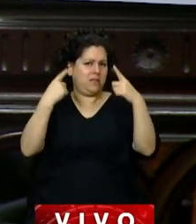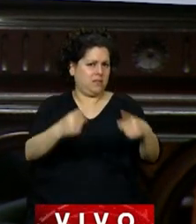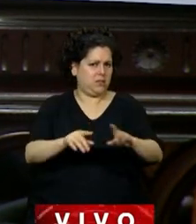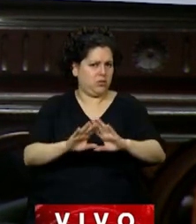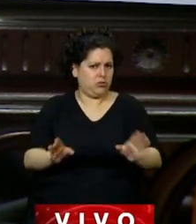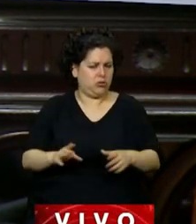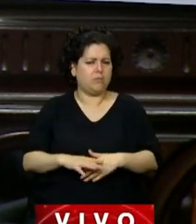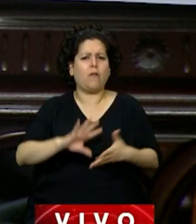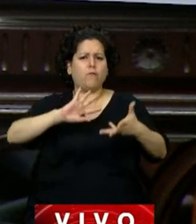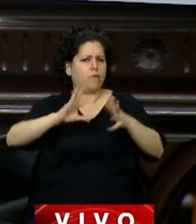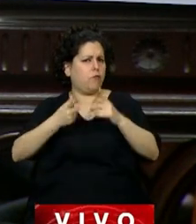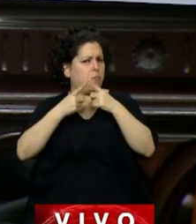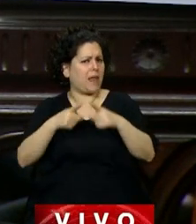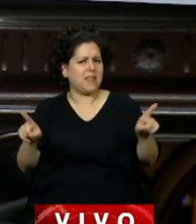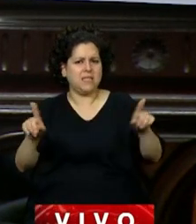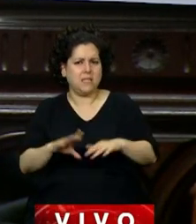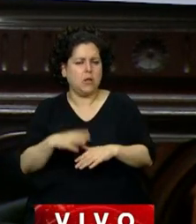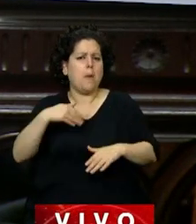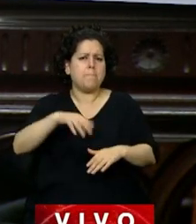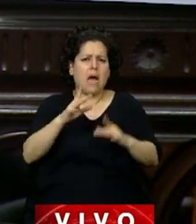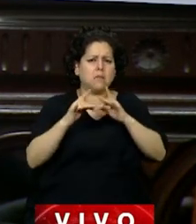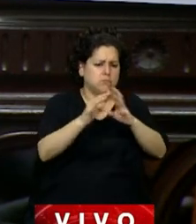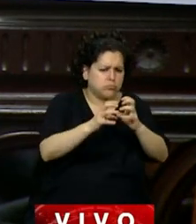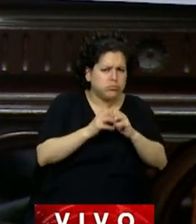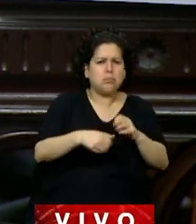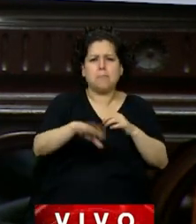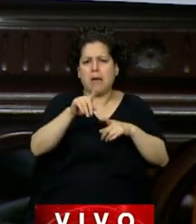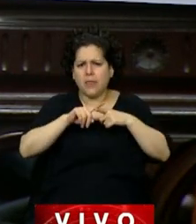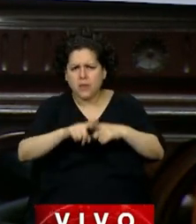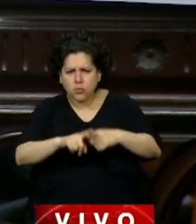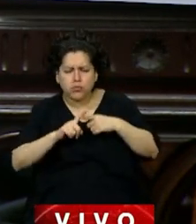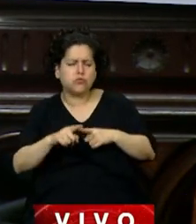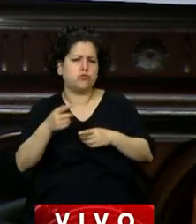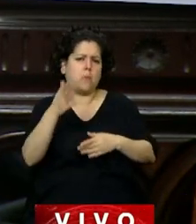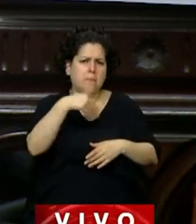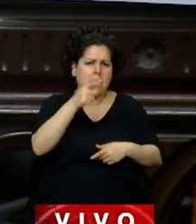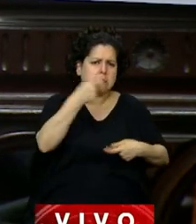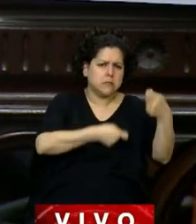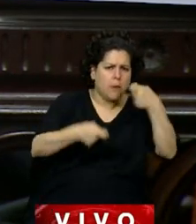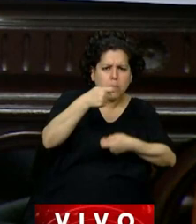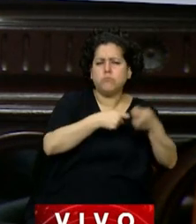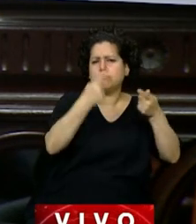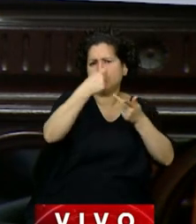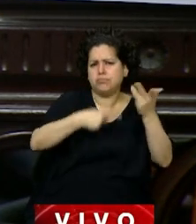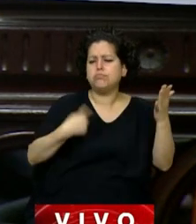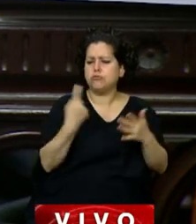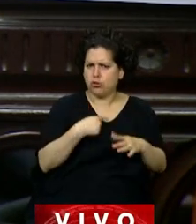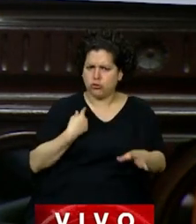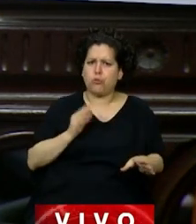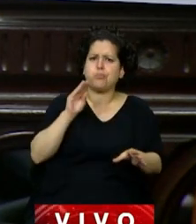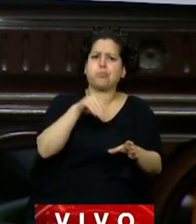modalidad distinta, con más tratamiento, con más discusión, en las que fuimos parte. Más